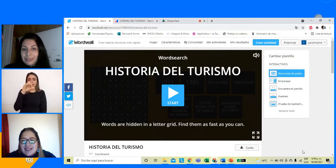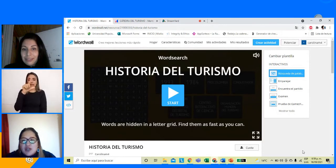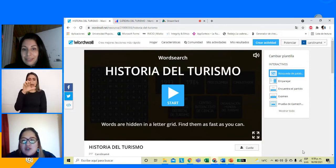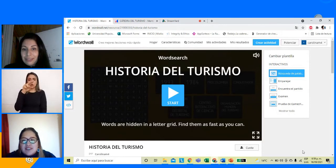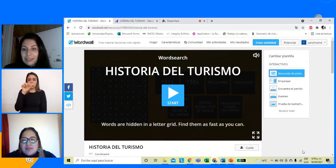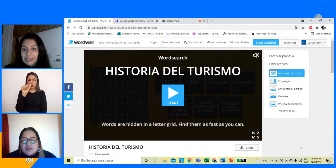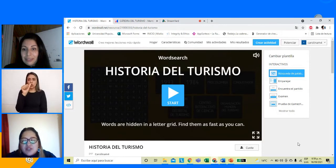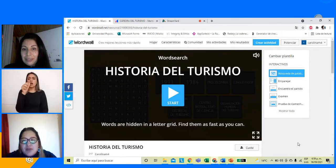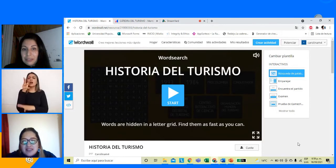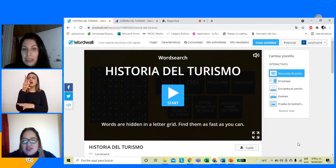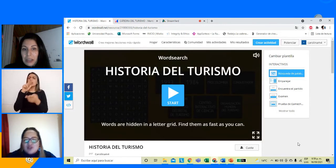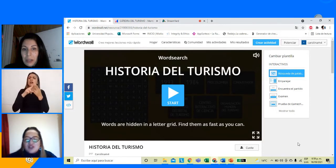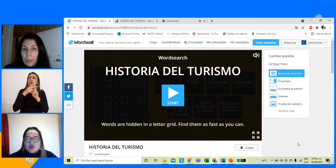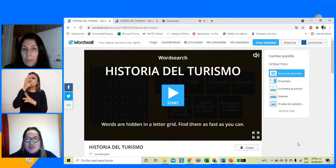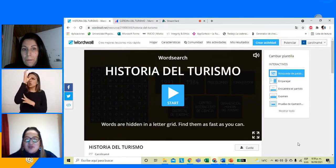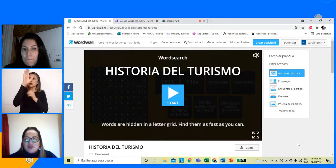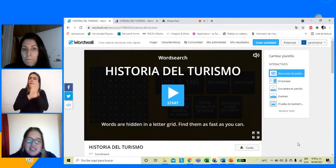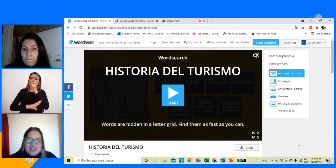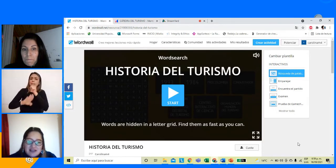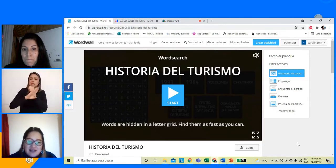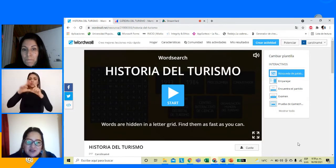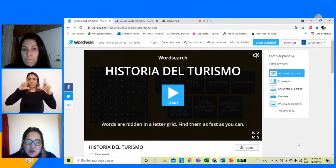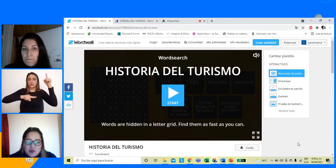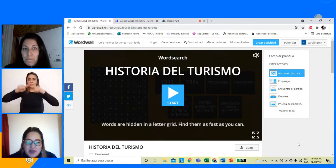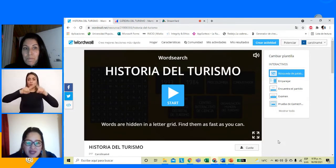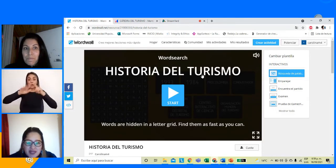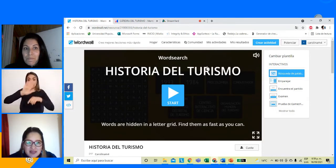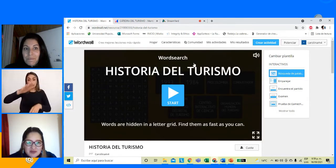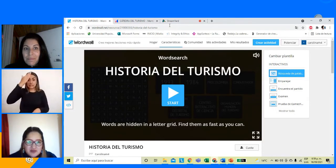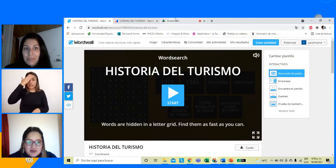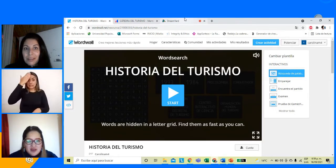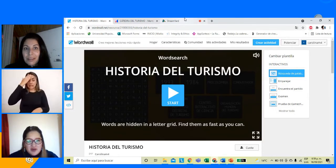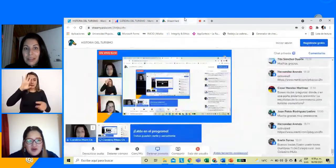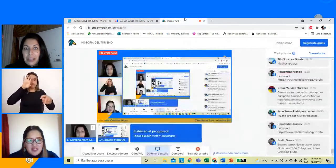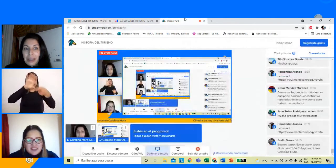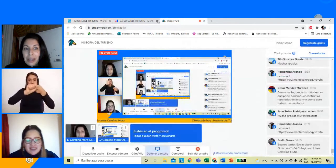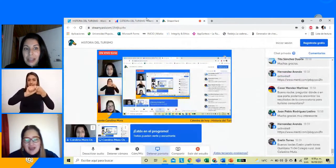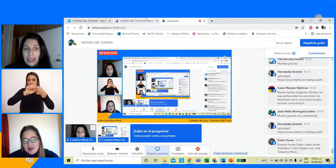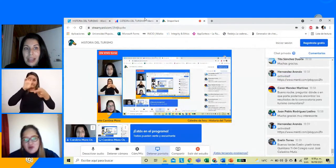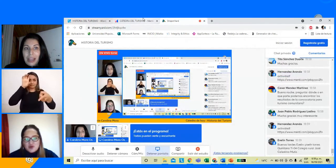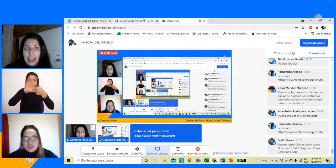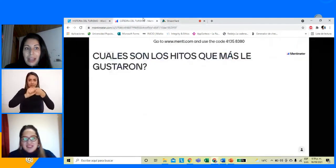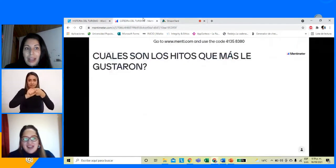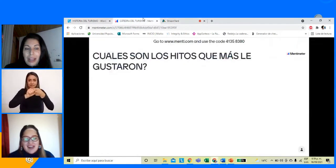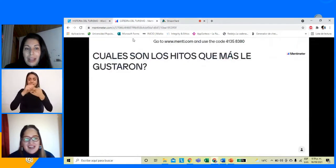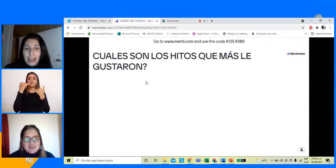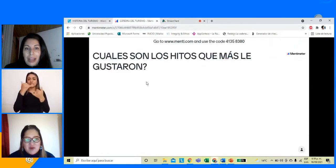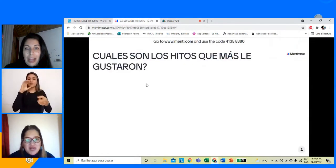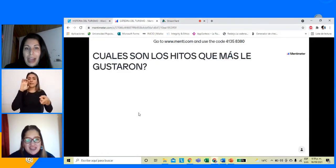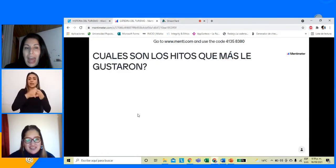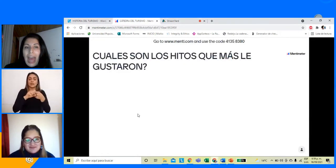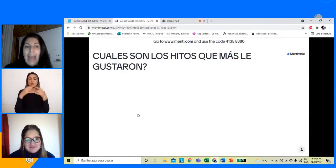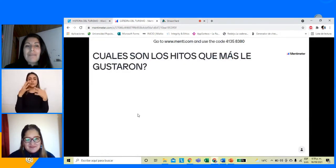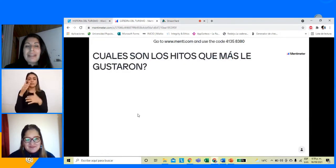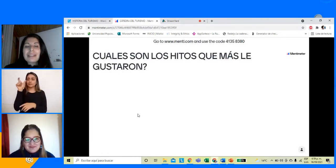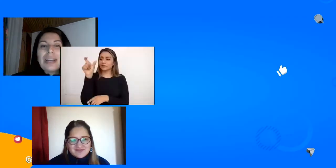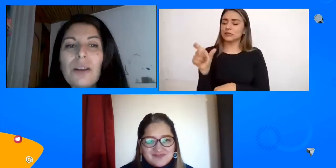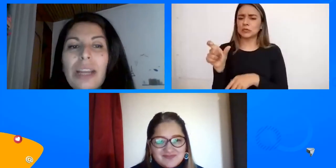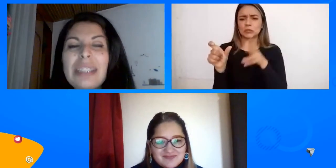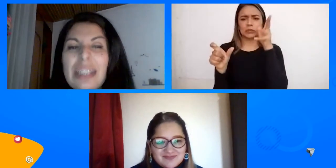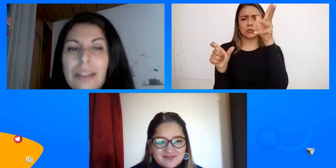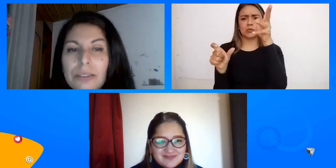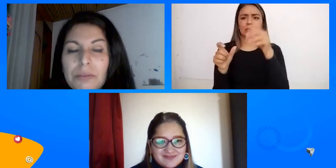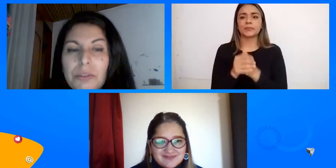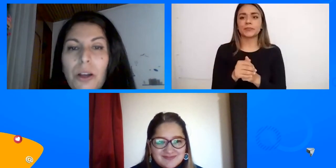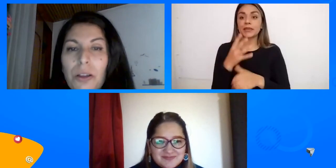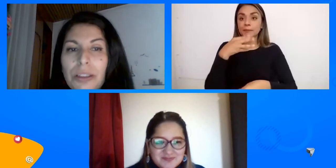Conceptos básicos De turismo Entonces ya saben Súper agendados Con nuestra Con nuestra Gran exponente Además Creo